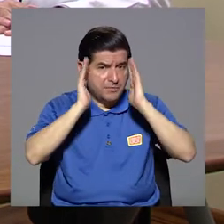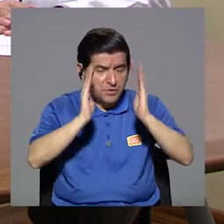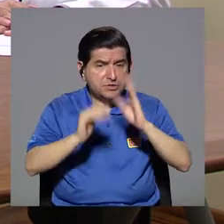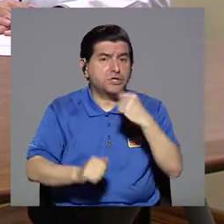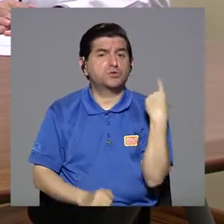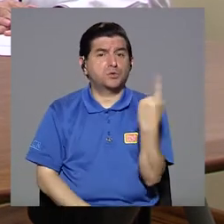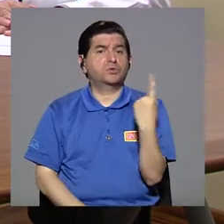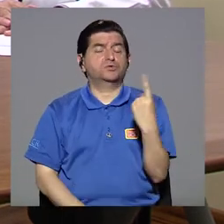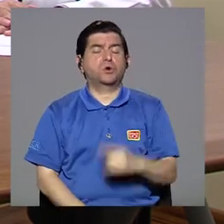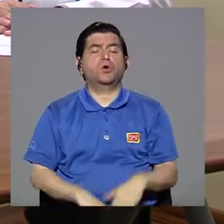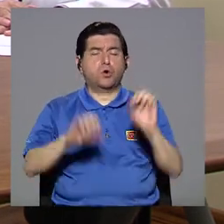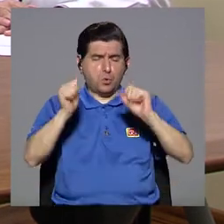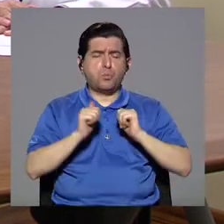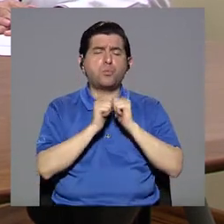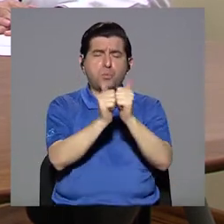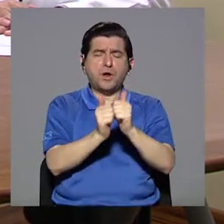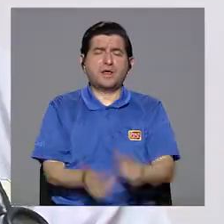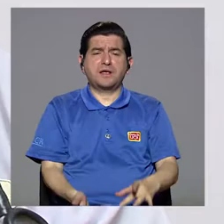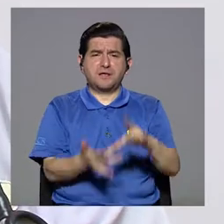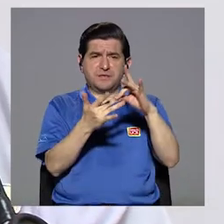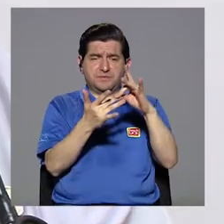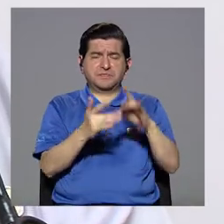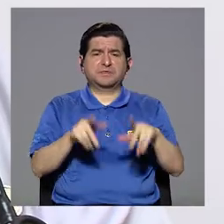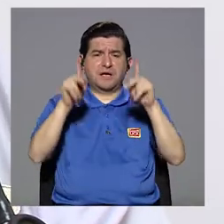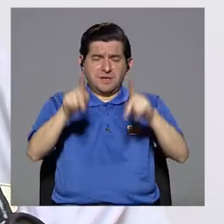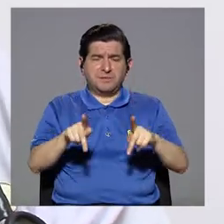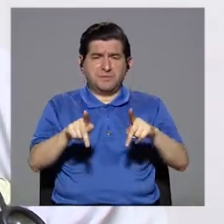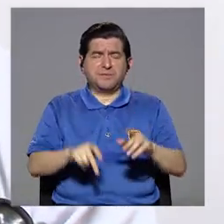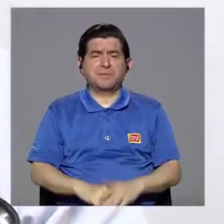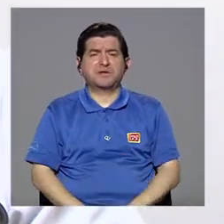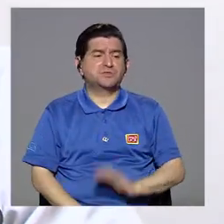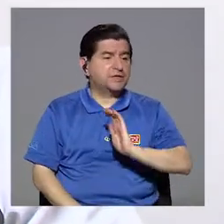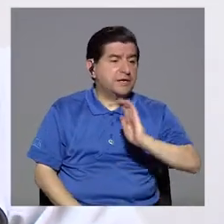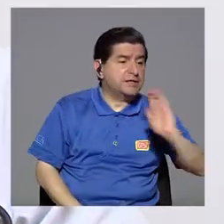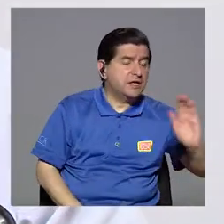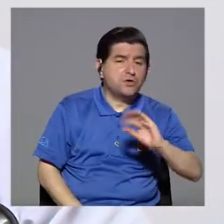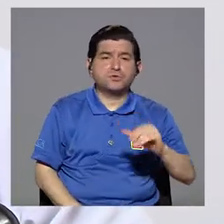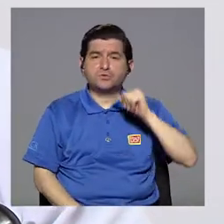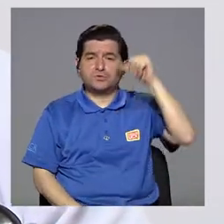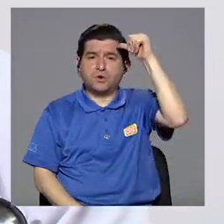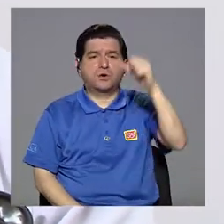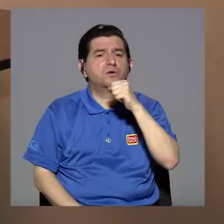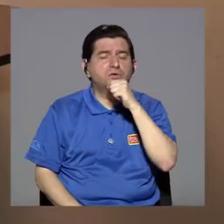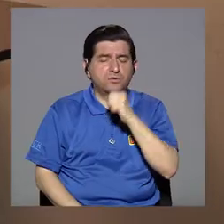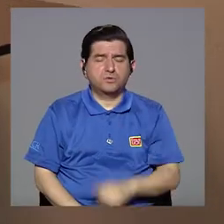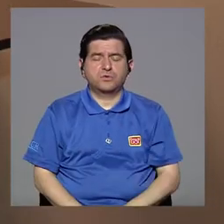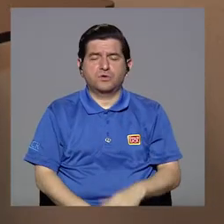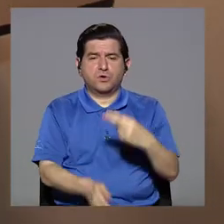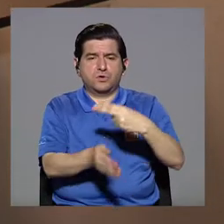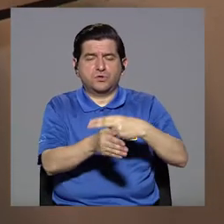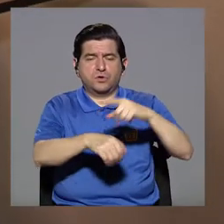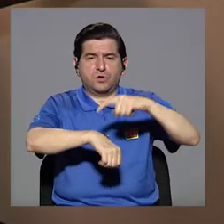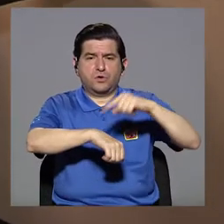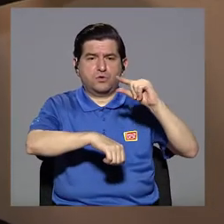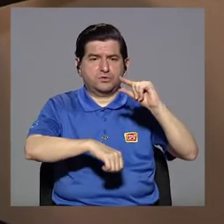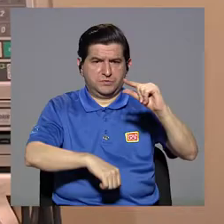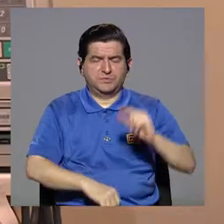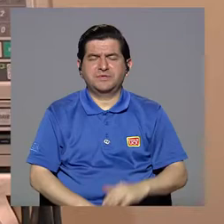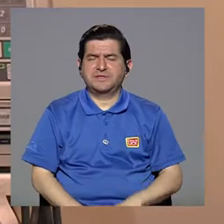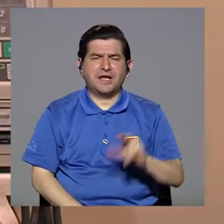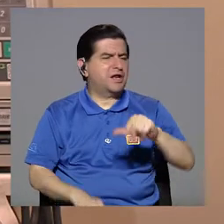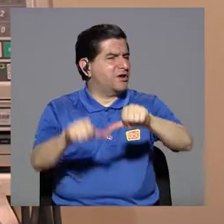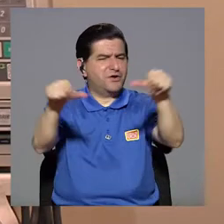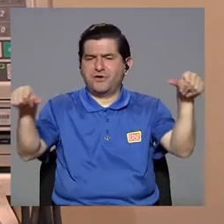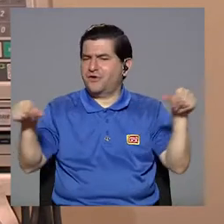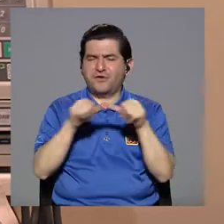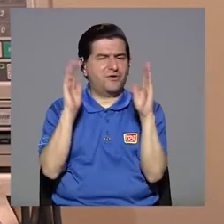proceso debe estar acompañado sobre todo si es o de personas mayores o son niños verdad porque el hospital de 10 no es una zona